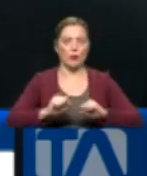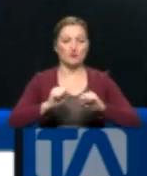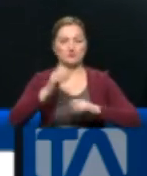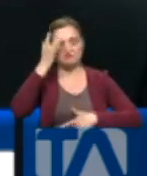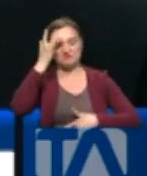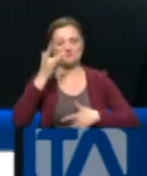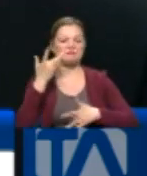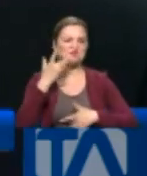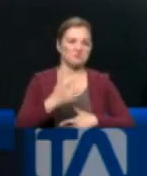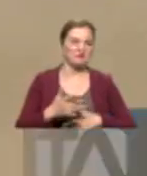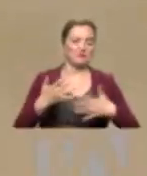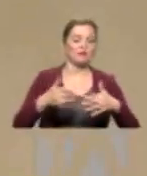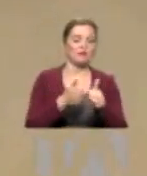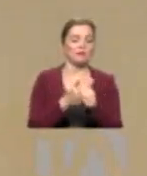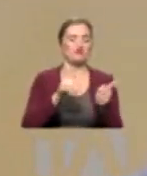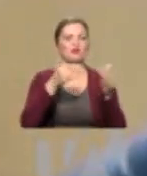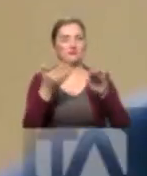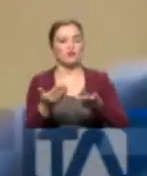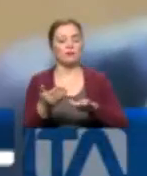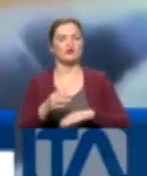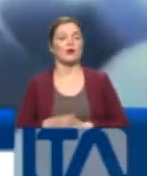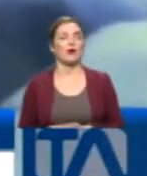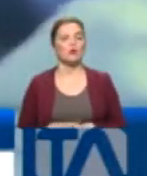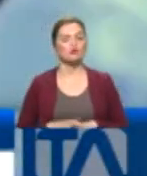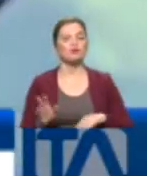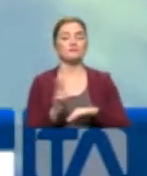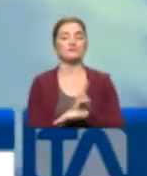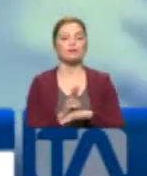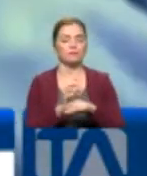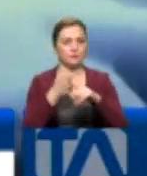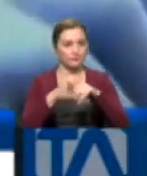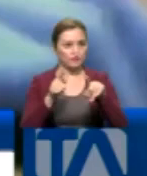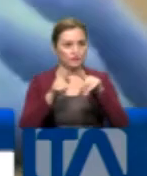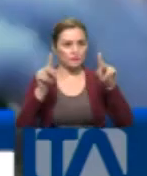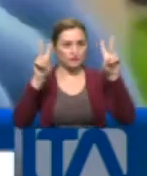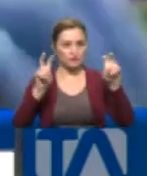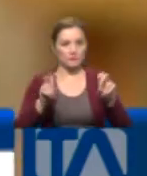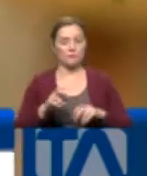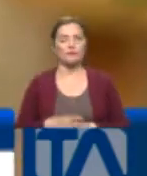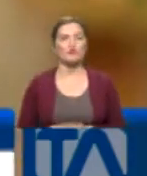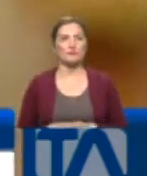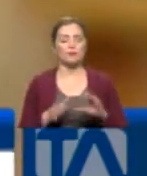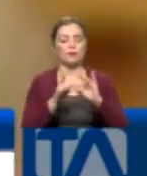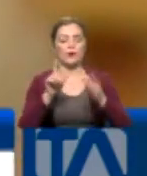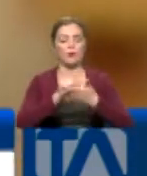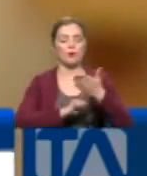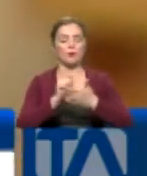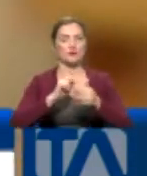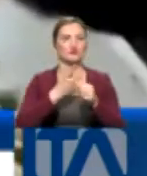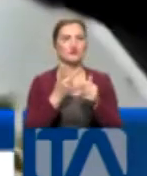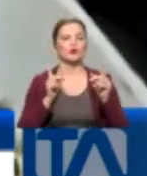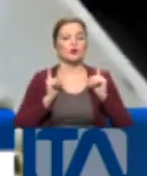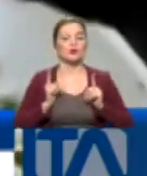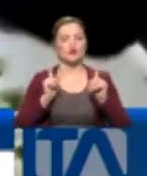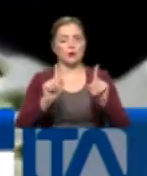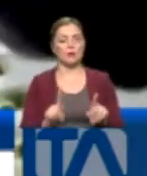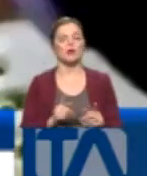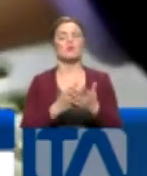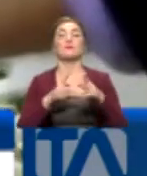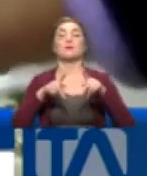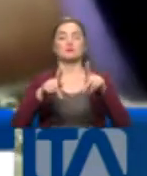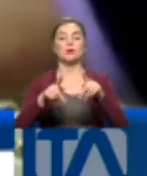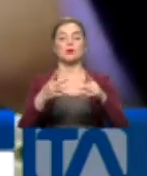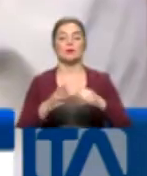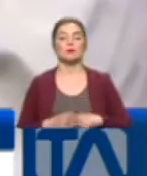catastróficas, puedan usar este producto. El uso medicinal del cannabis tiene varias lecturas. El texto aprobado para segundo debate permite únicamente